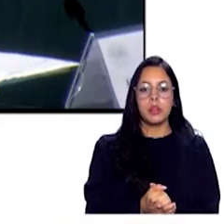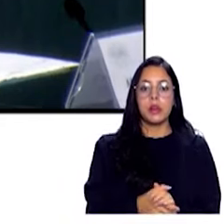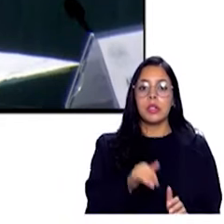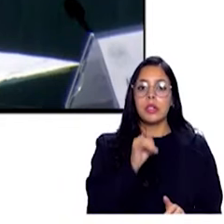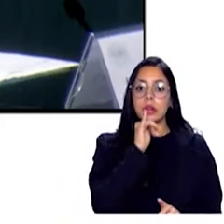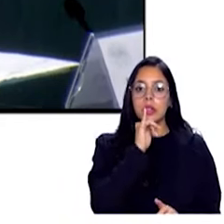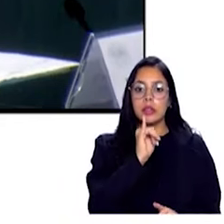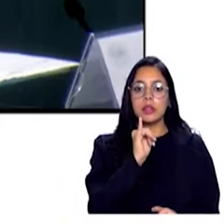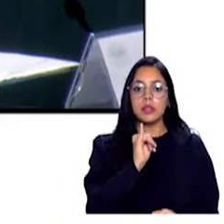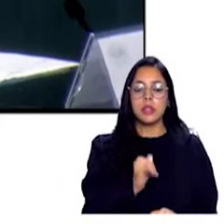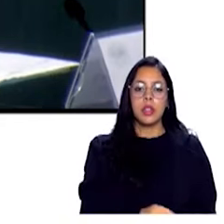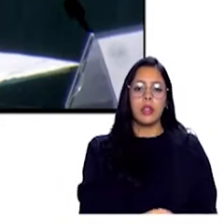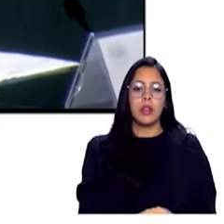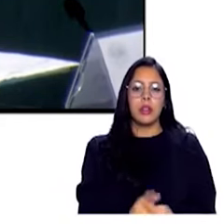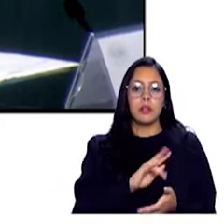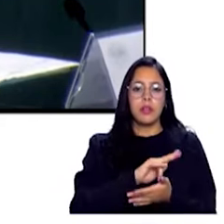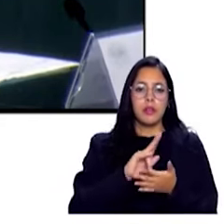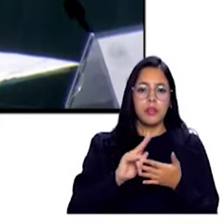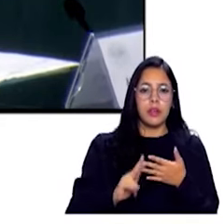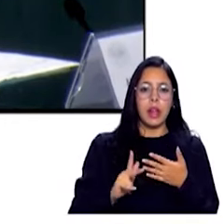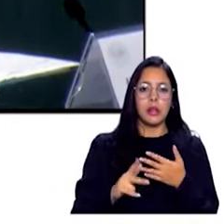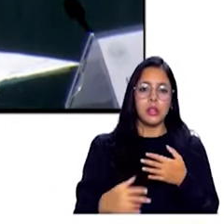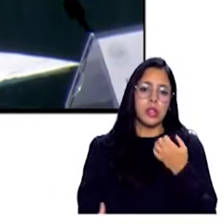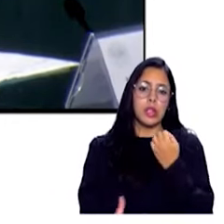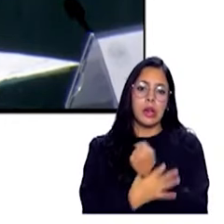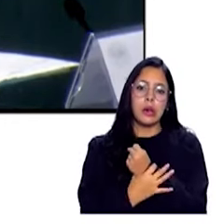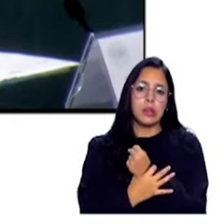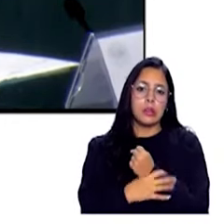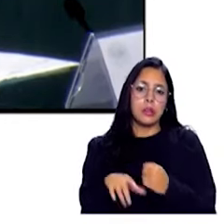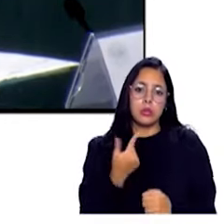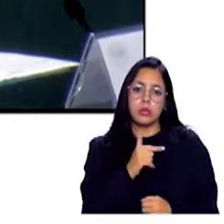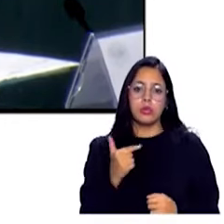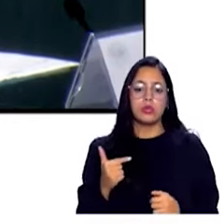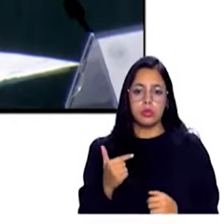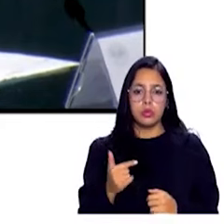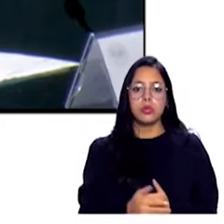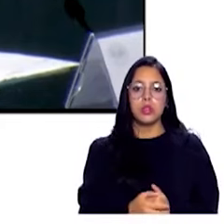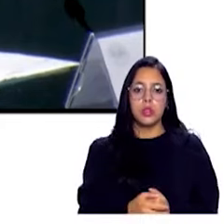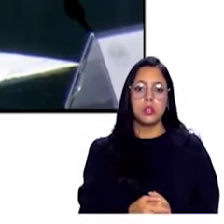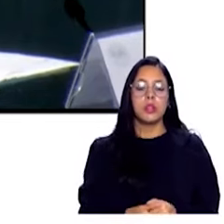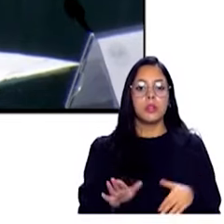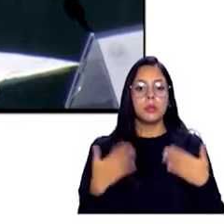seguridad Vial el tribal supremo